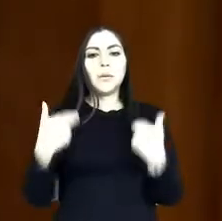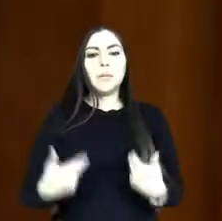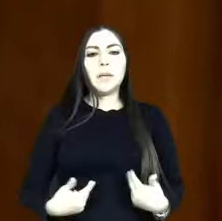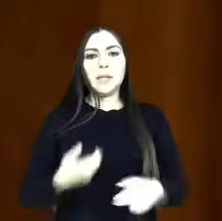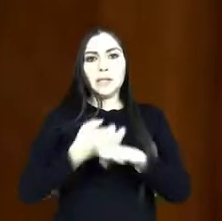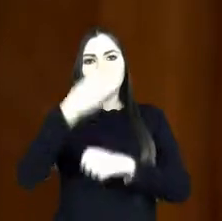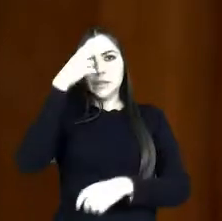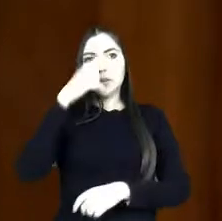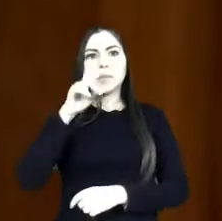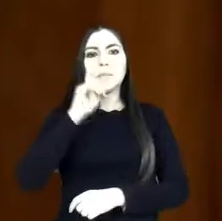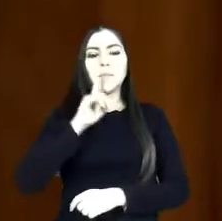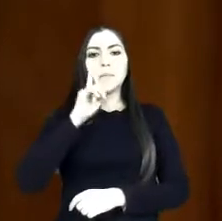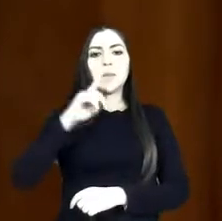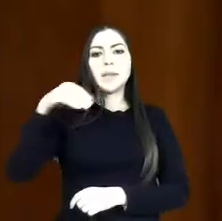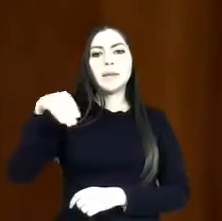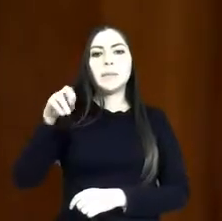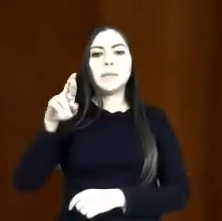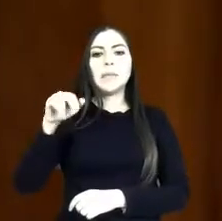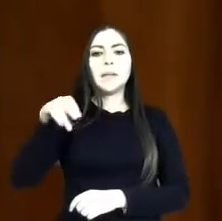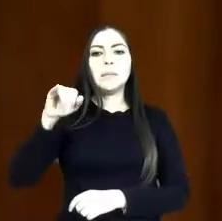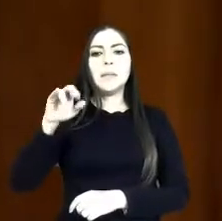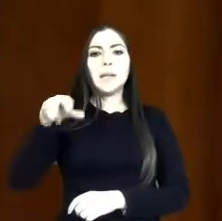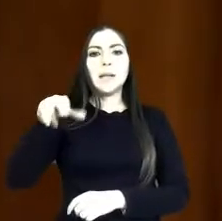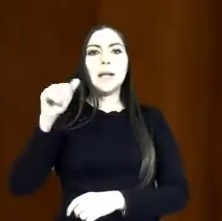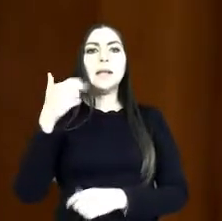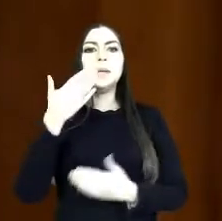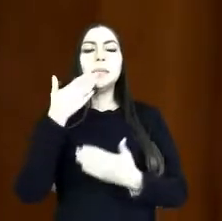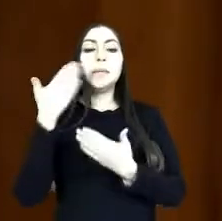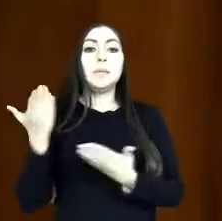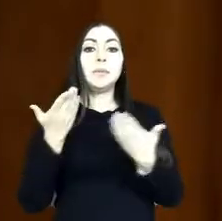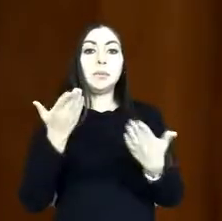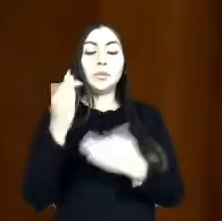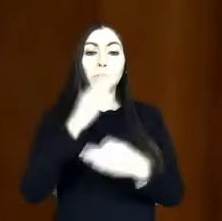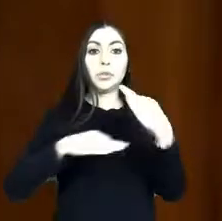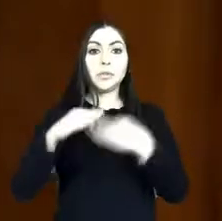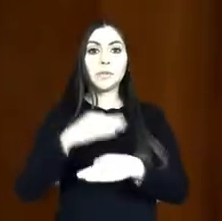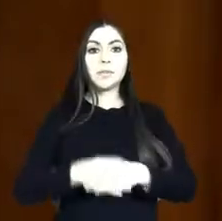maestra Mirna Araceli García Morón. Bienvenidos todos.